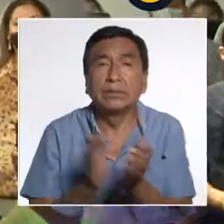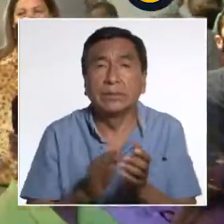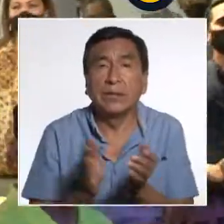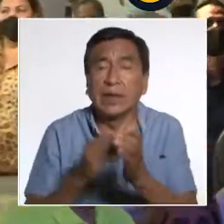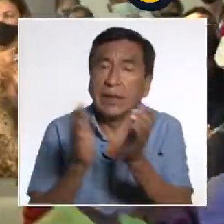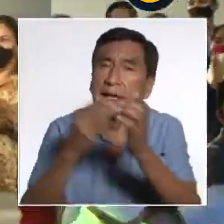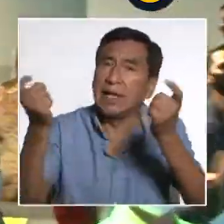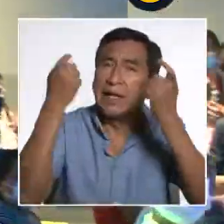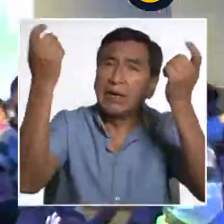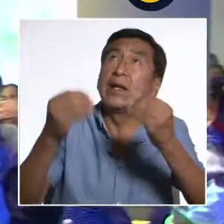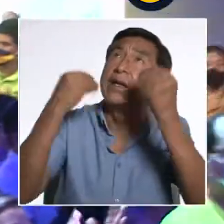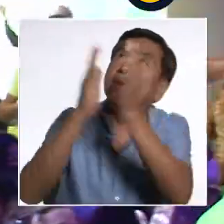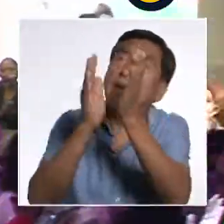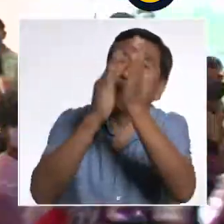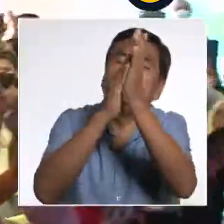Aleluya, denle un aplauso al Señor.